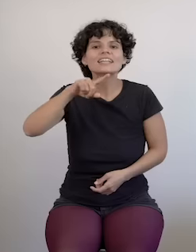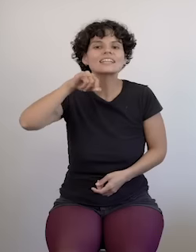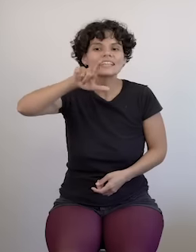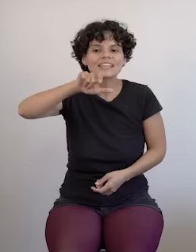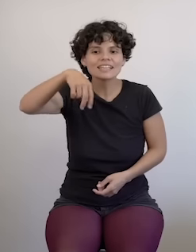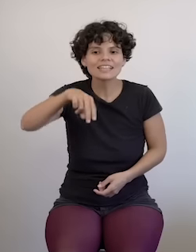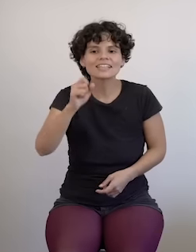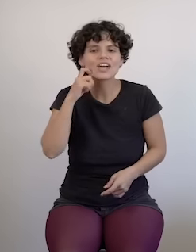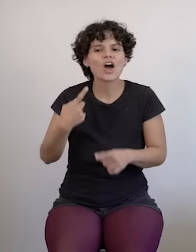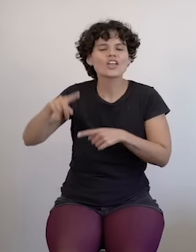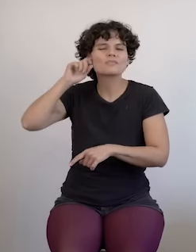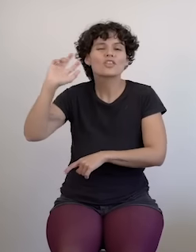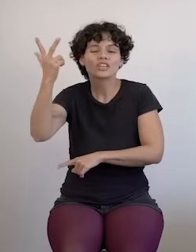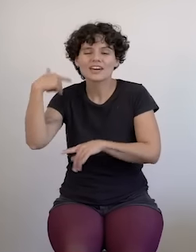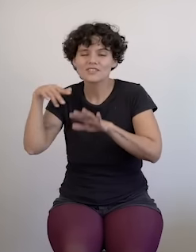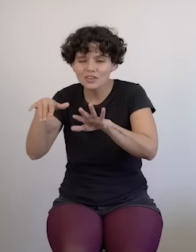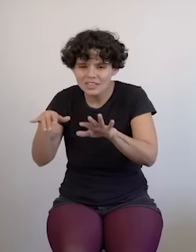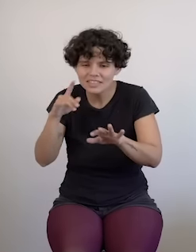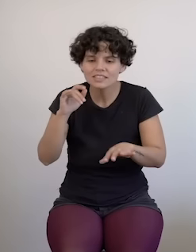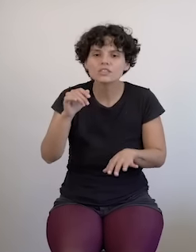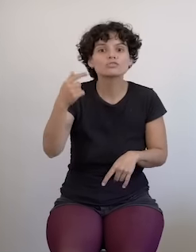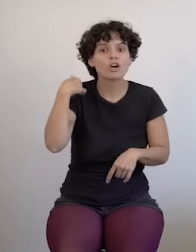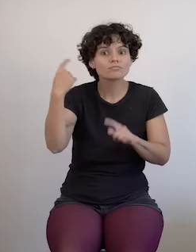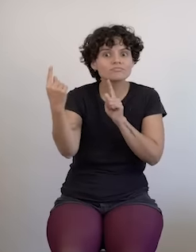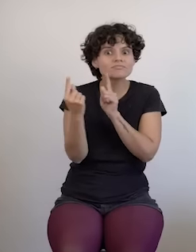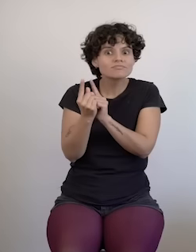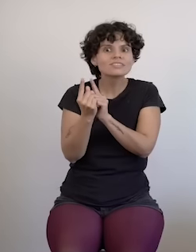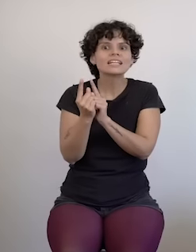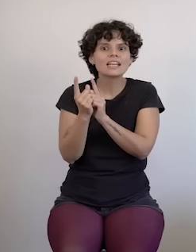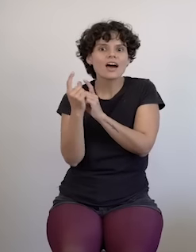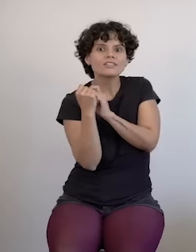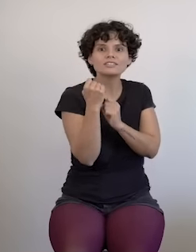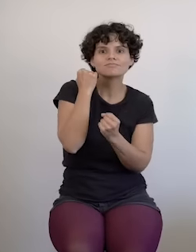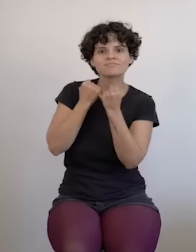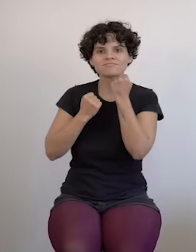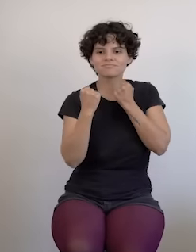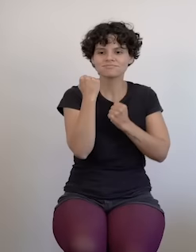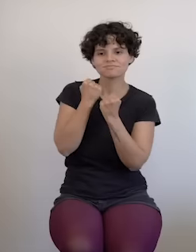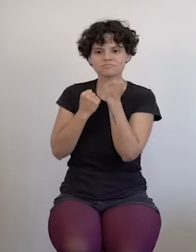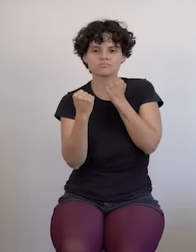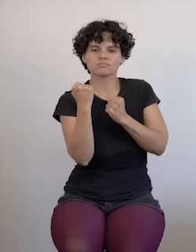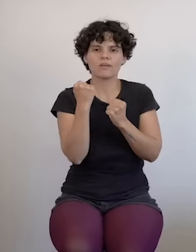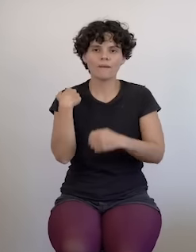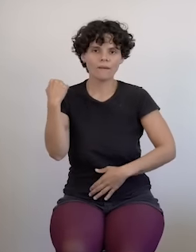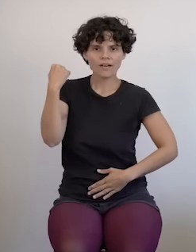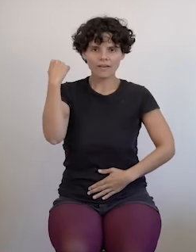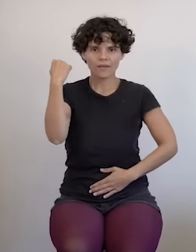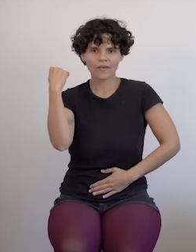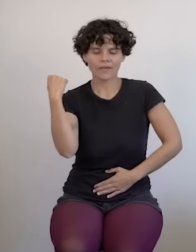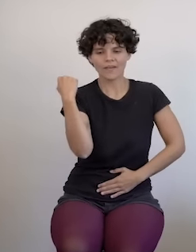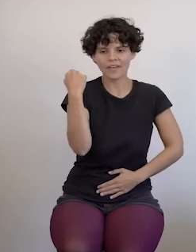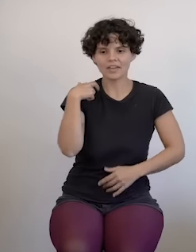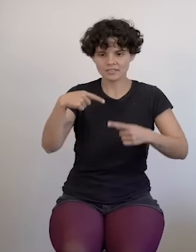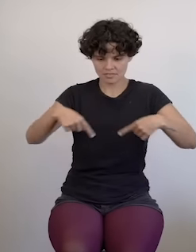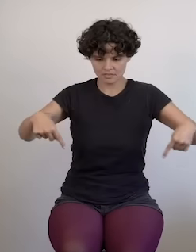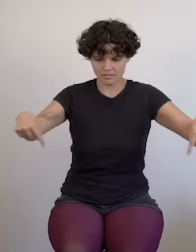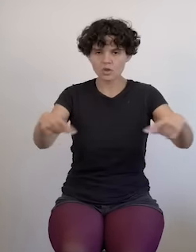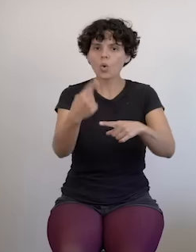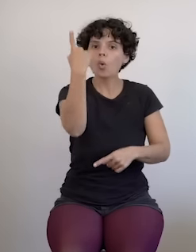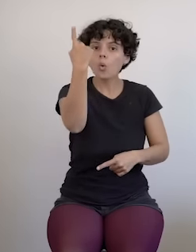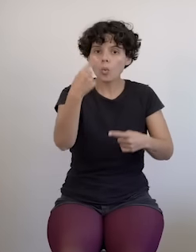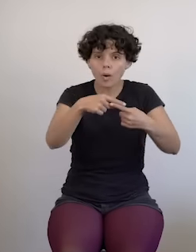Nash. Jacqueline Nash del octavo juzgado. ¿Y cómo bailaste cumbia con ella? Con ella, Mar Azul. En una pura baldosa. Pum, ahí, vaya,